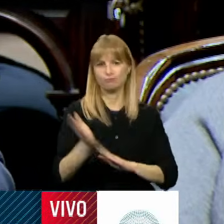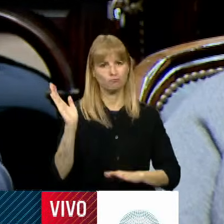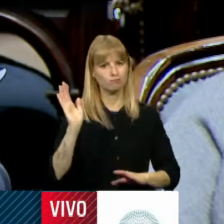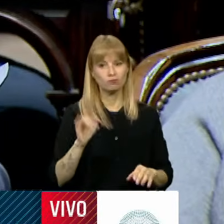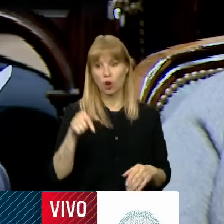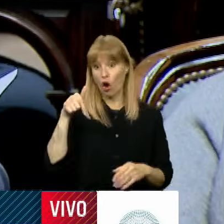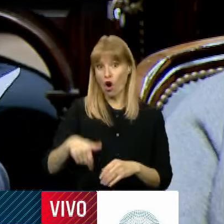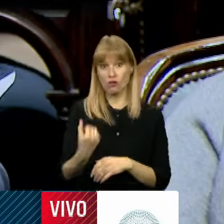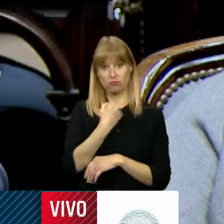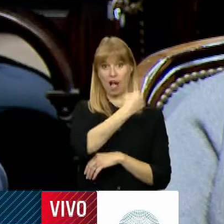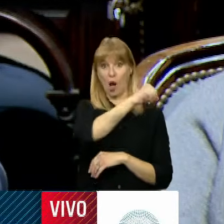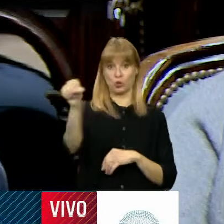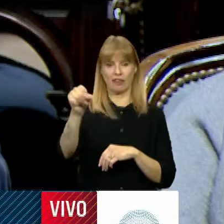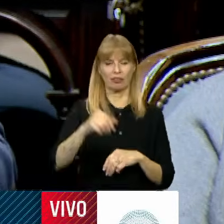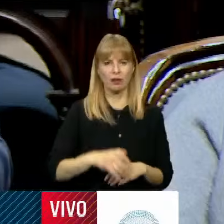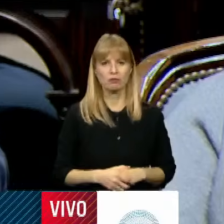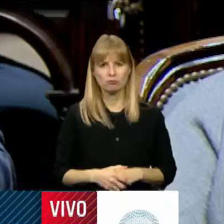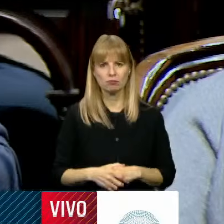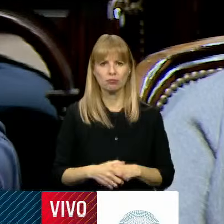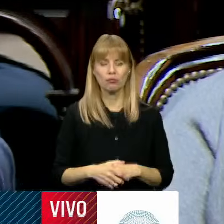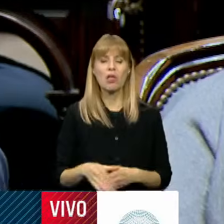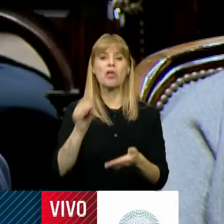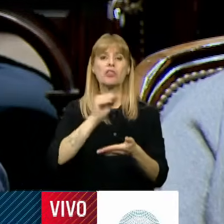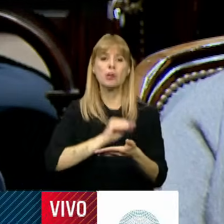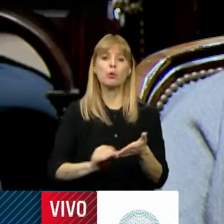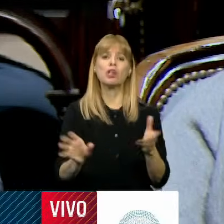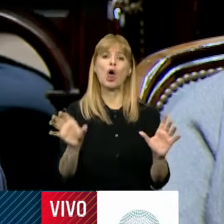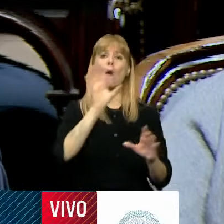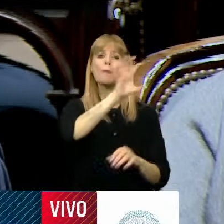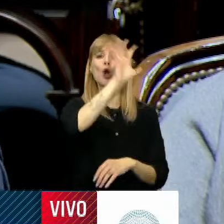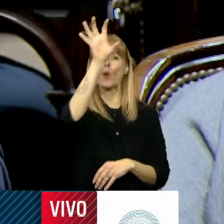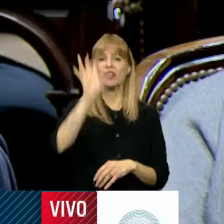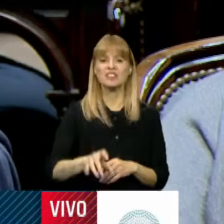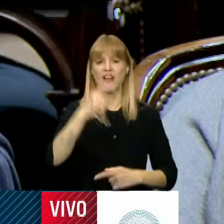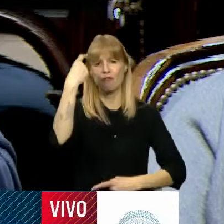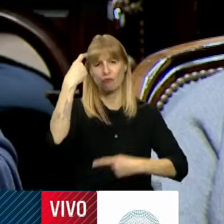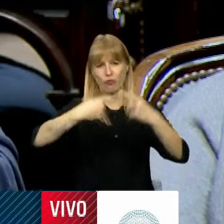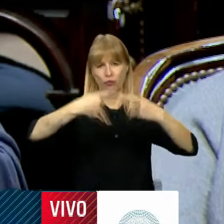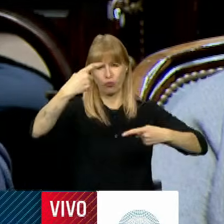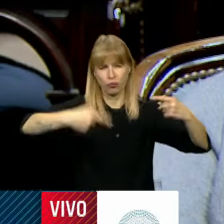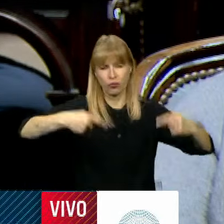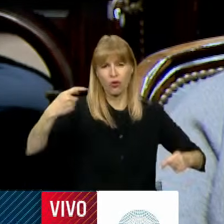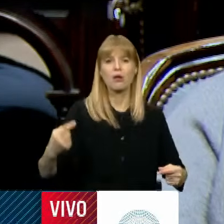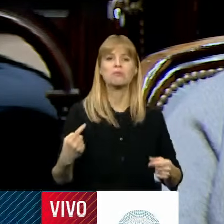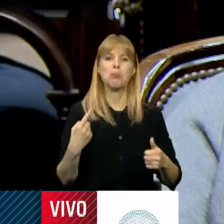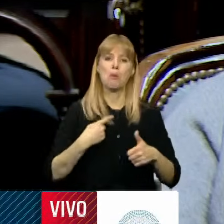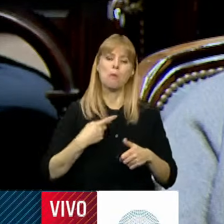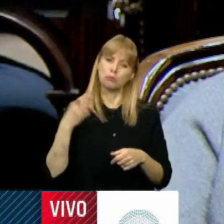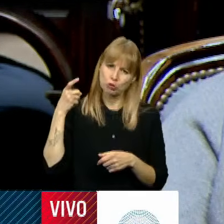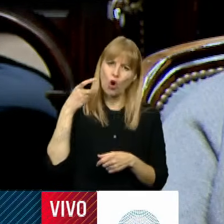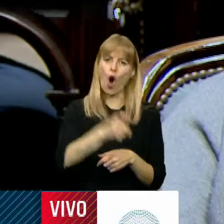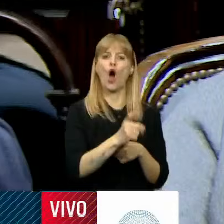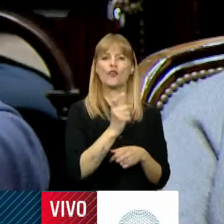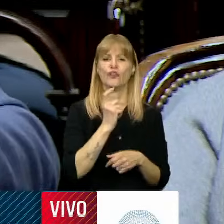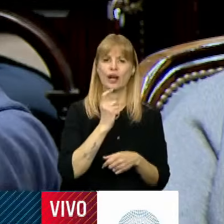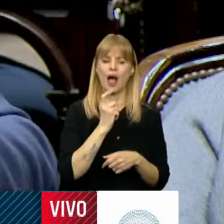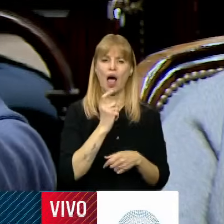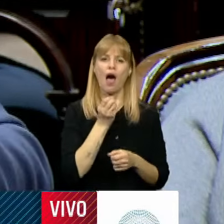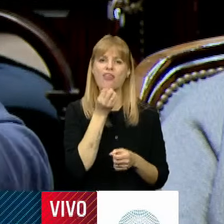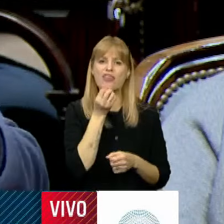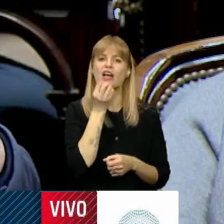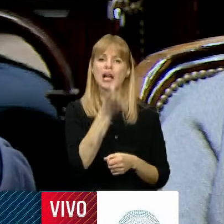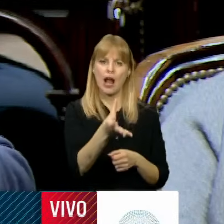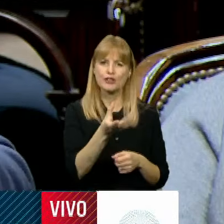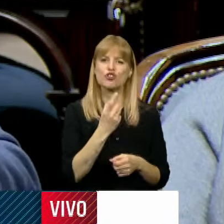aquí sentados. Diputados de distintas provincias que se manifestaron en contra de las